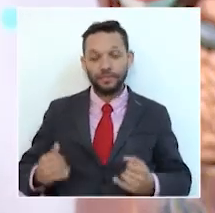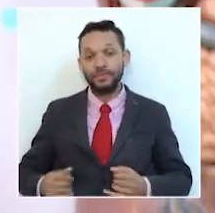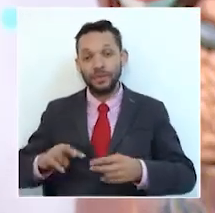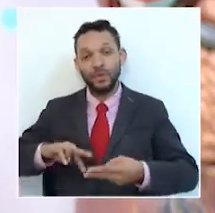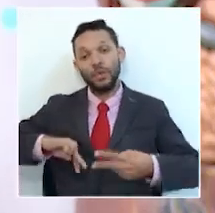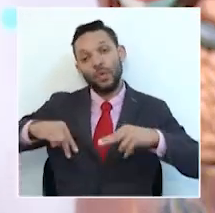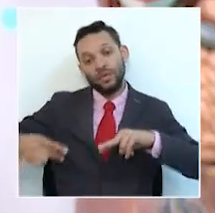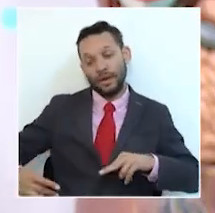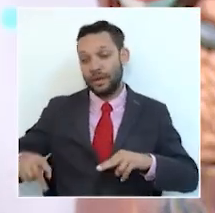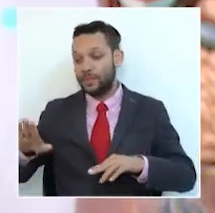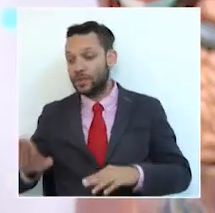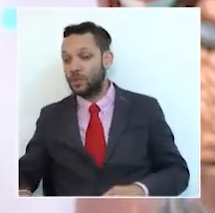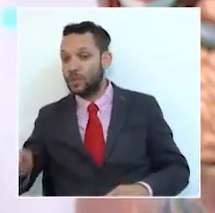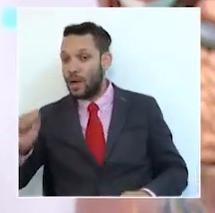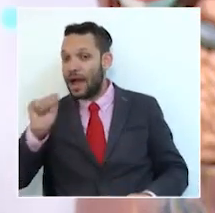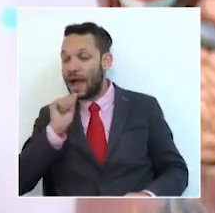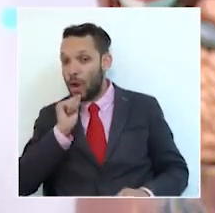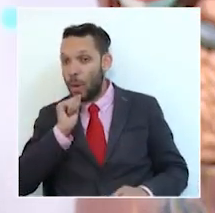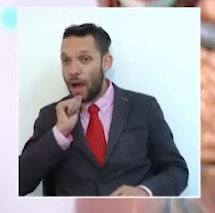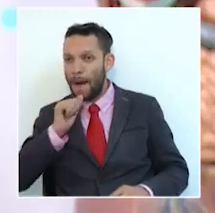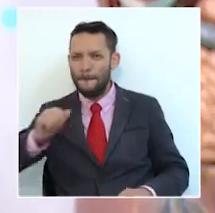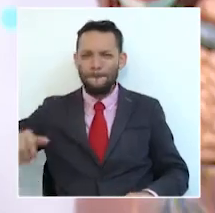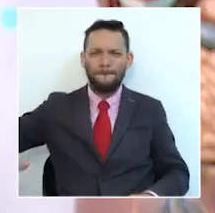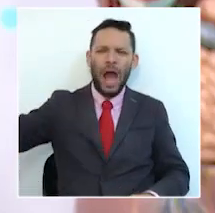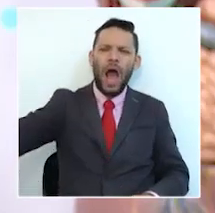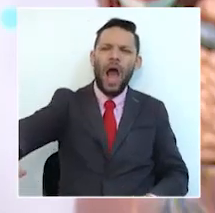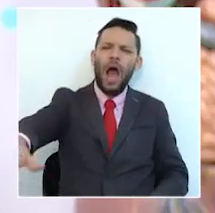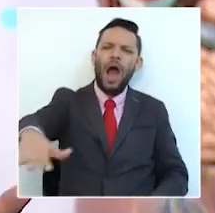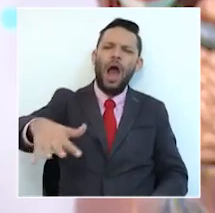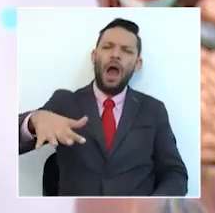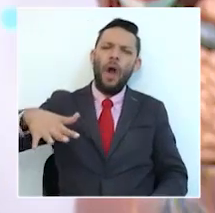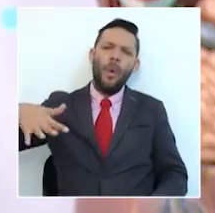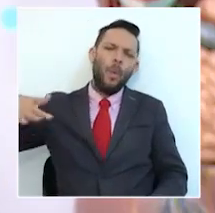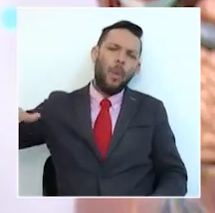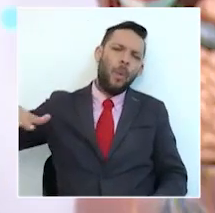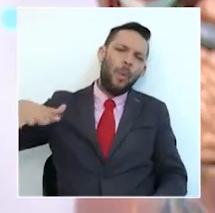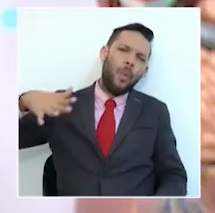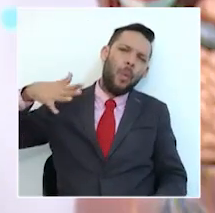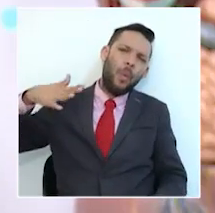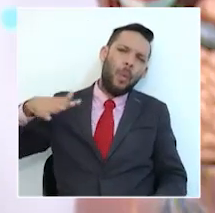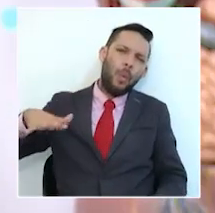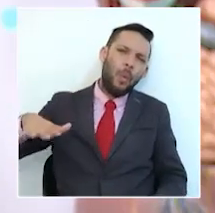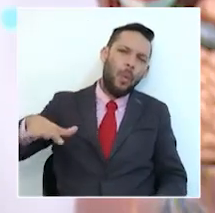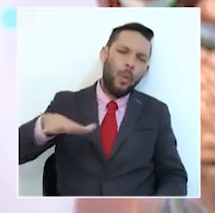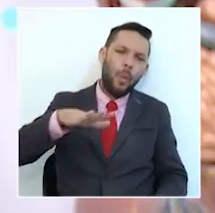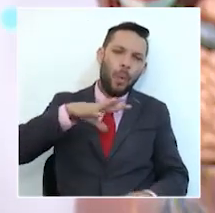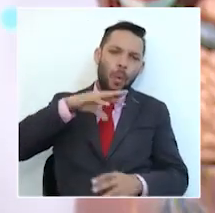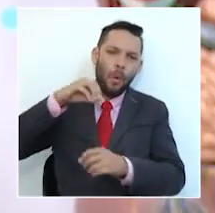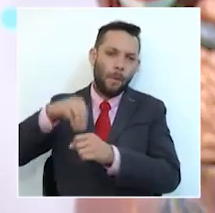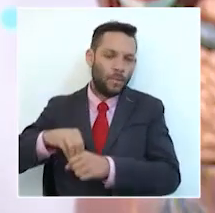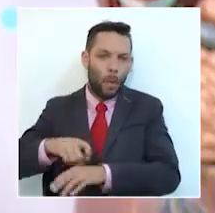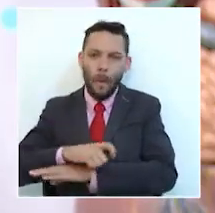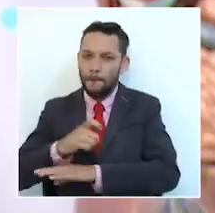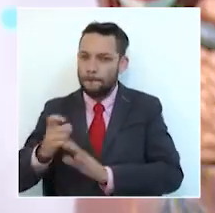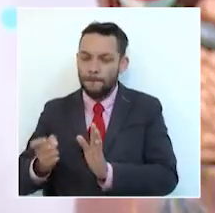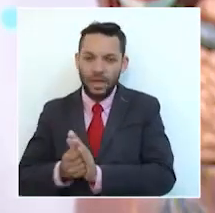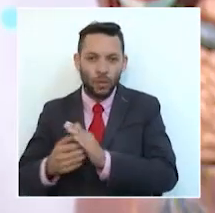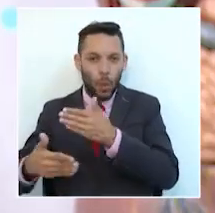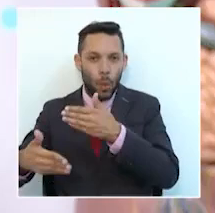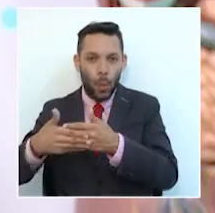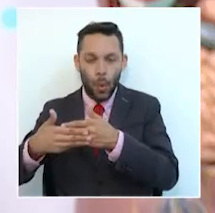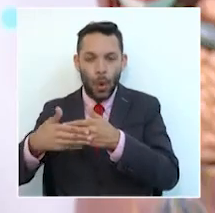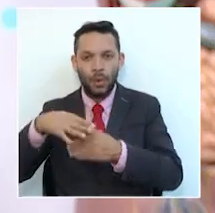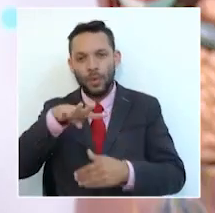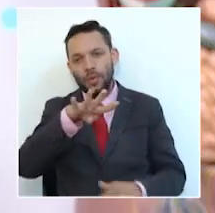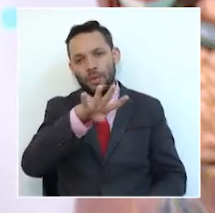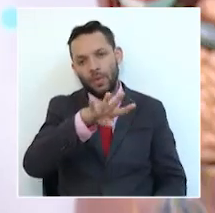tiene en cambio una composición más constante tiene la ventaja de que incluye prácticamente todos los oligoelementos de nuestro organismo 92